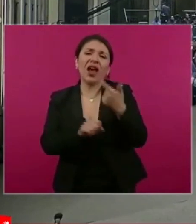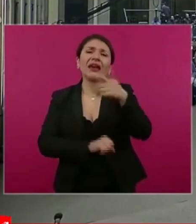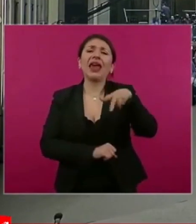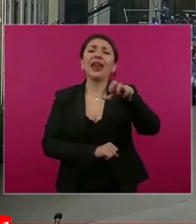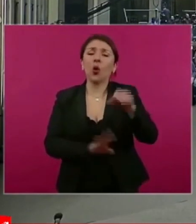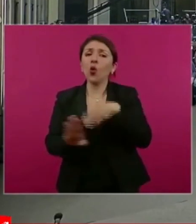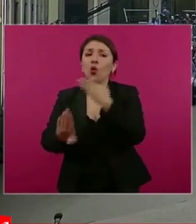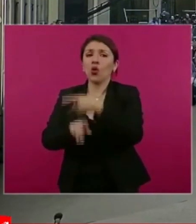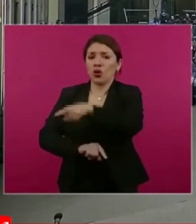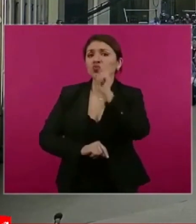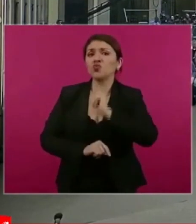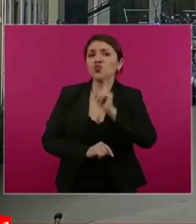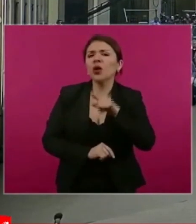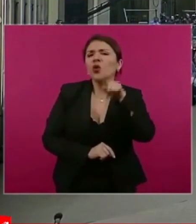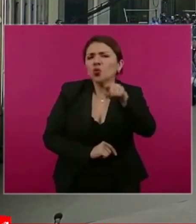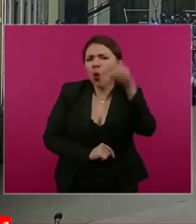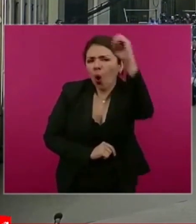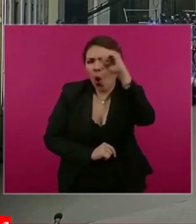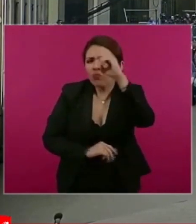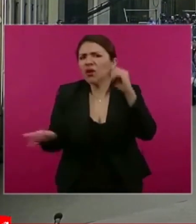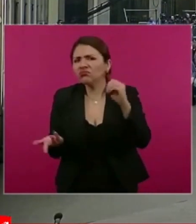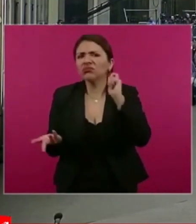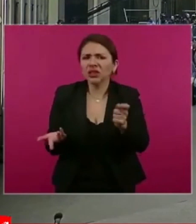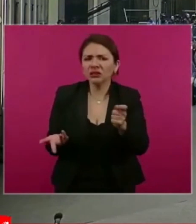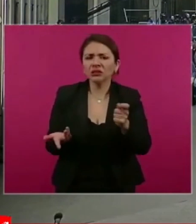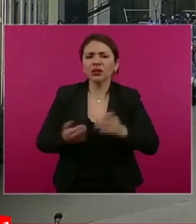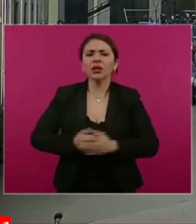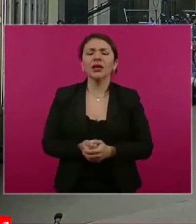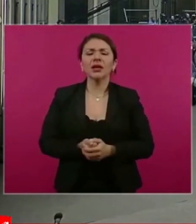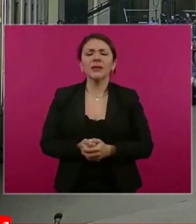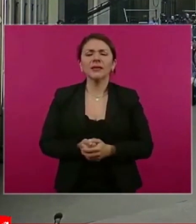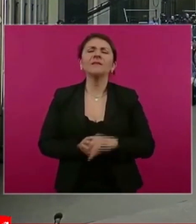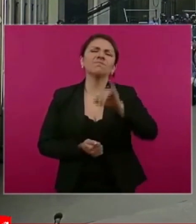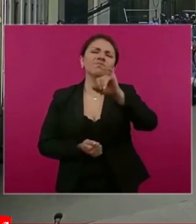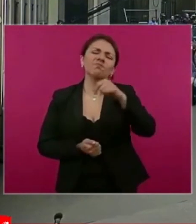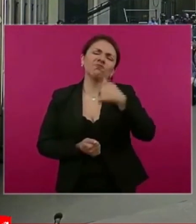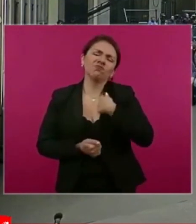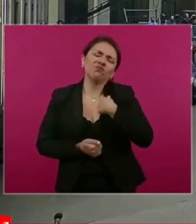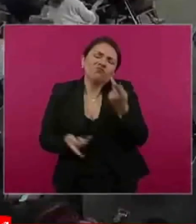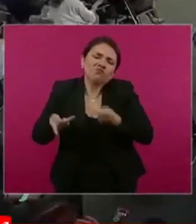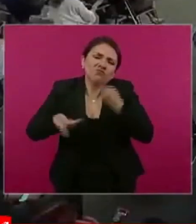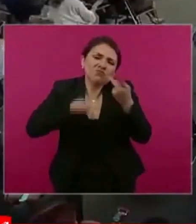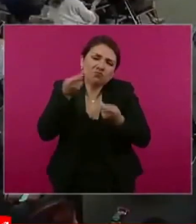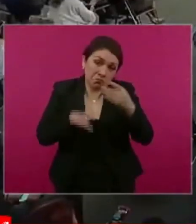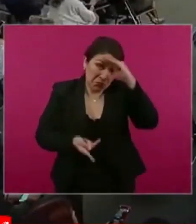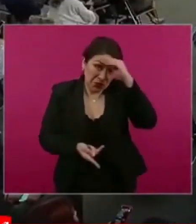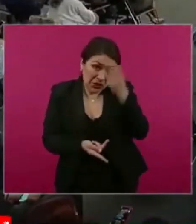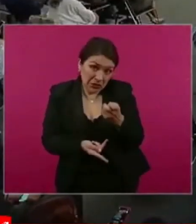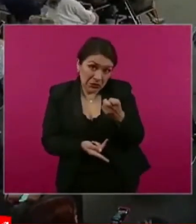de ella. Si tuviera alguna postura al respecto, dado que tiene... Pues sí, lo voy a decir, porque no creo que por eso